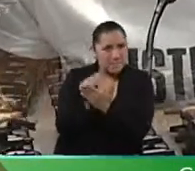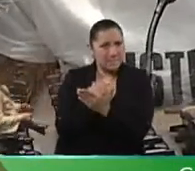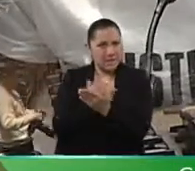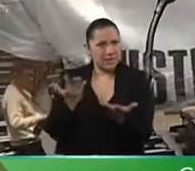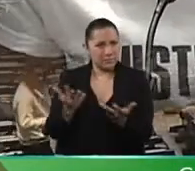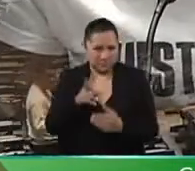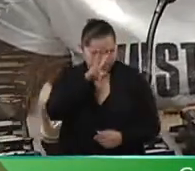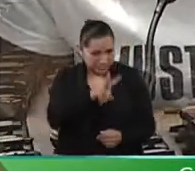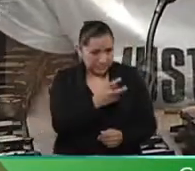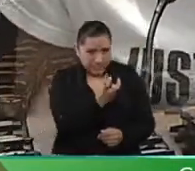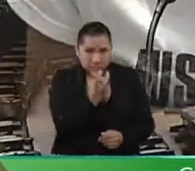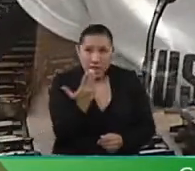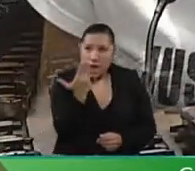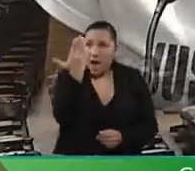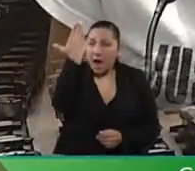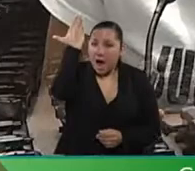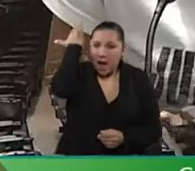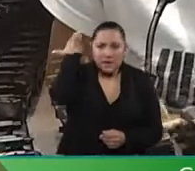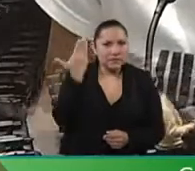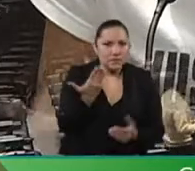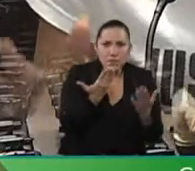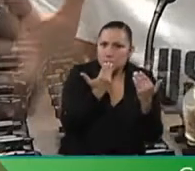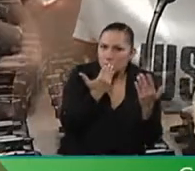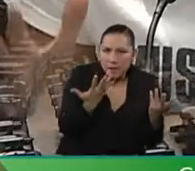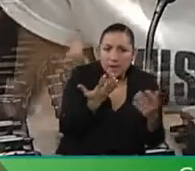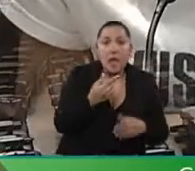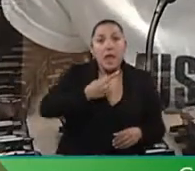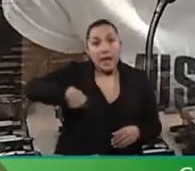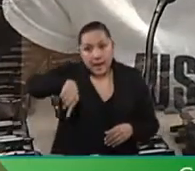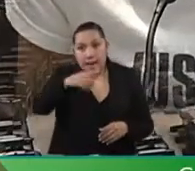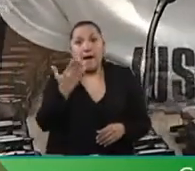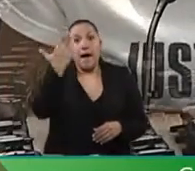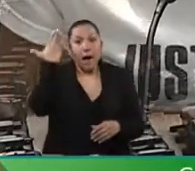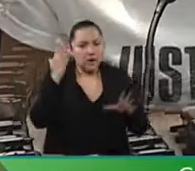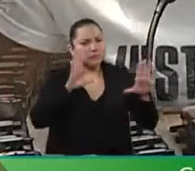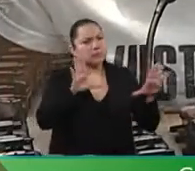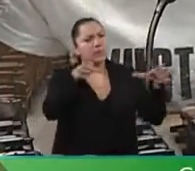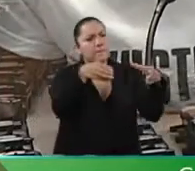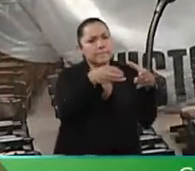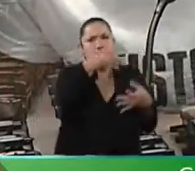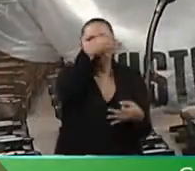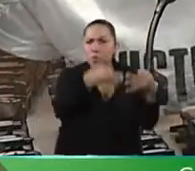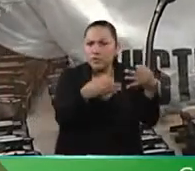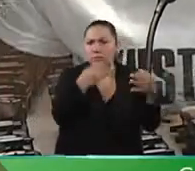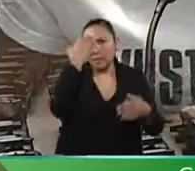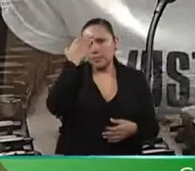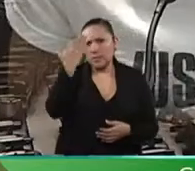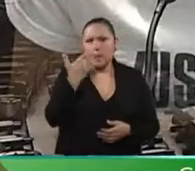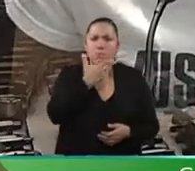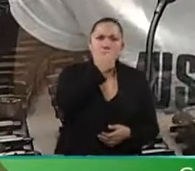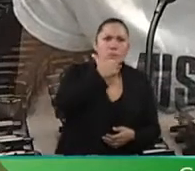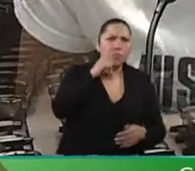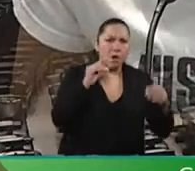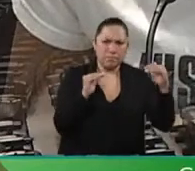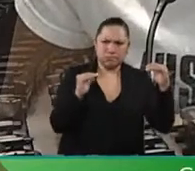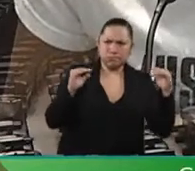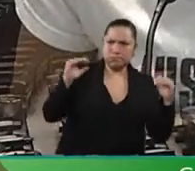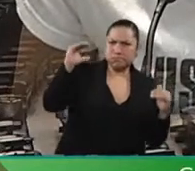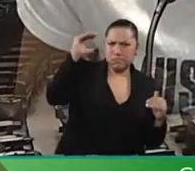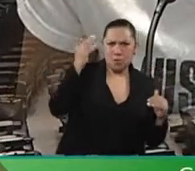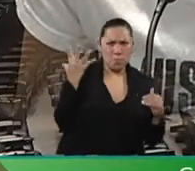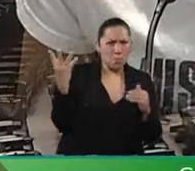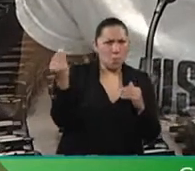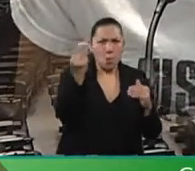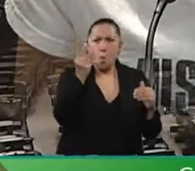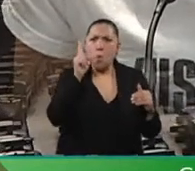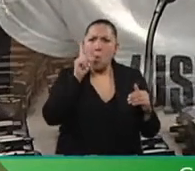principal objetivo fue reducir la brecha de género en el poder judicial durante años este que es uno de los ejemplos un concurso que se